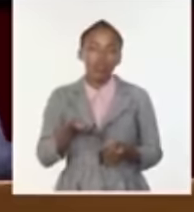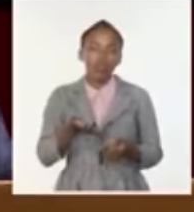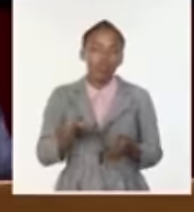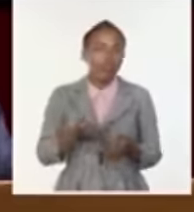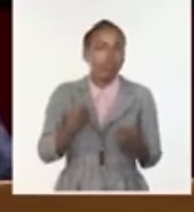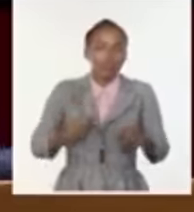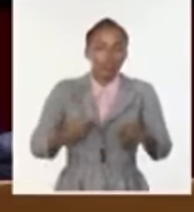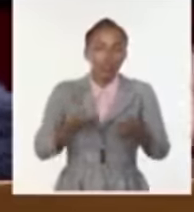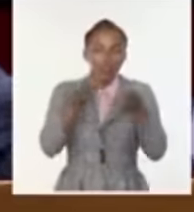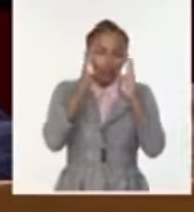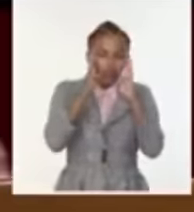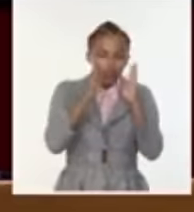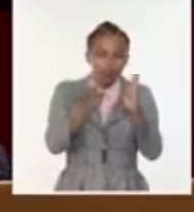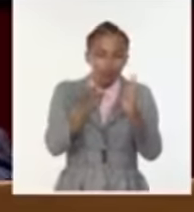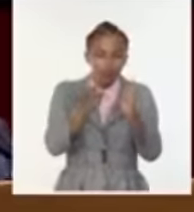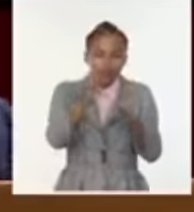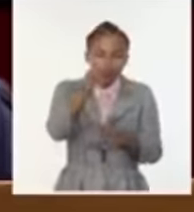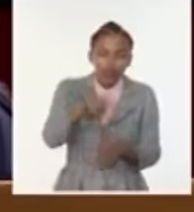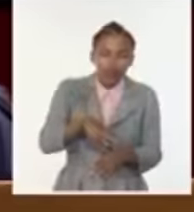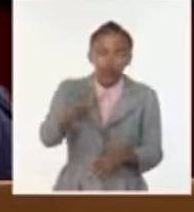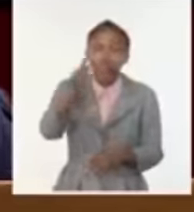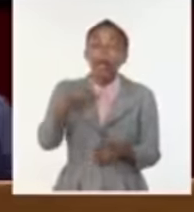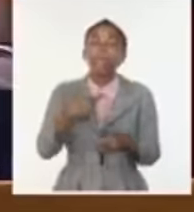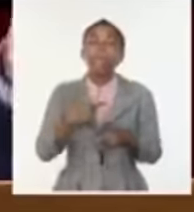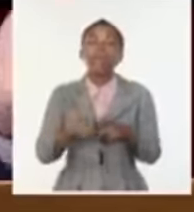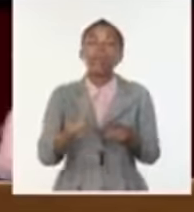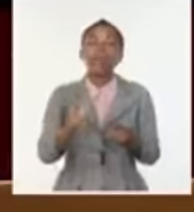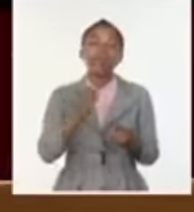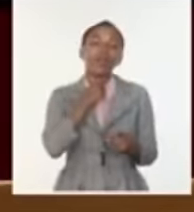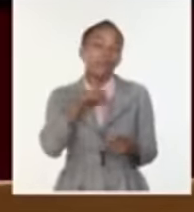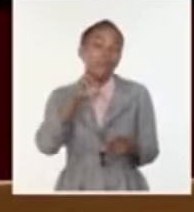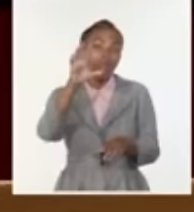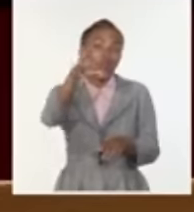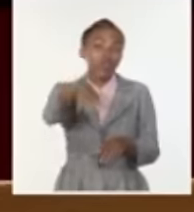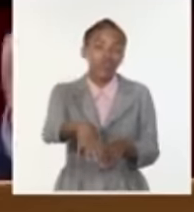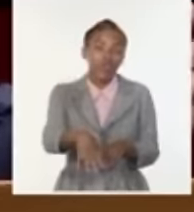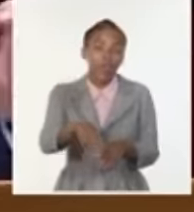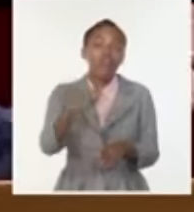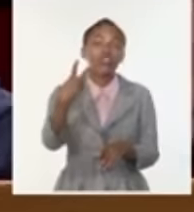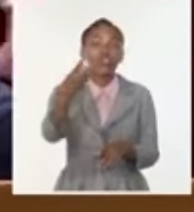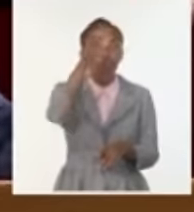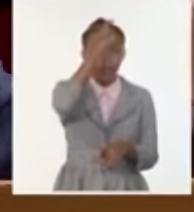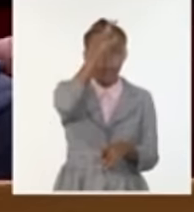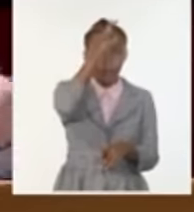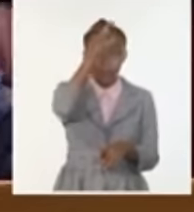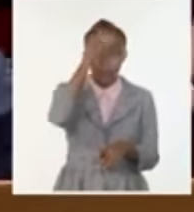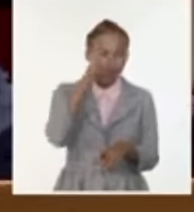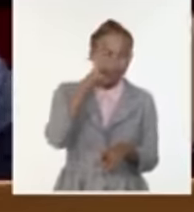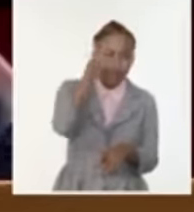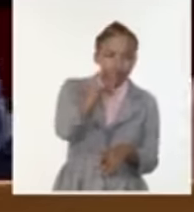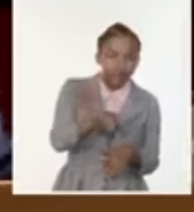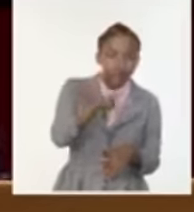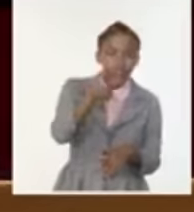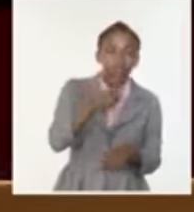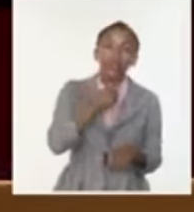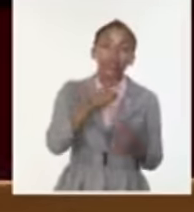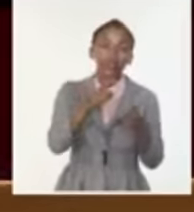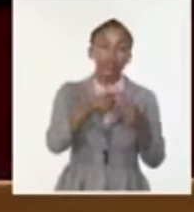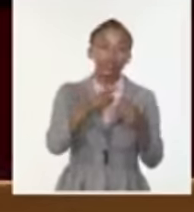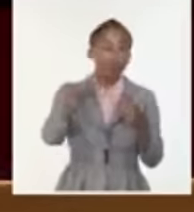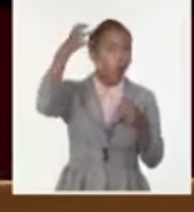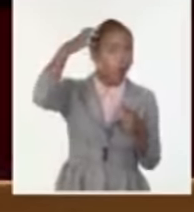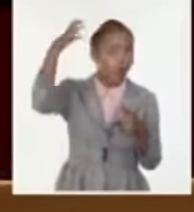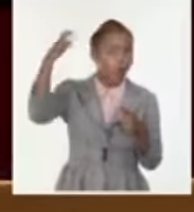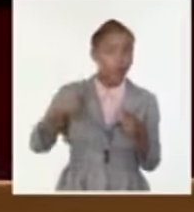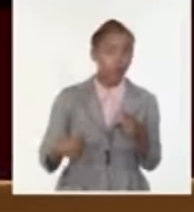están completas, pero a nivel de un territorio hay dos tipos de inspectores. Los inspectores del gobierno que están todos los días están